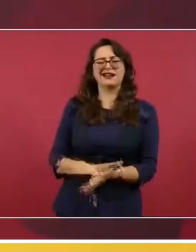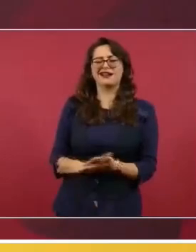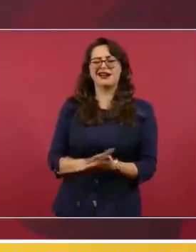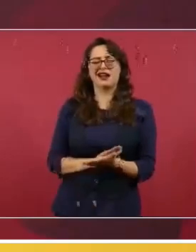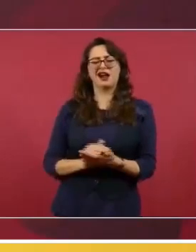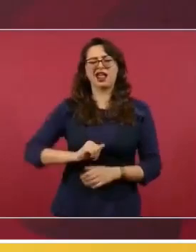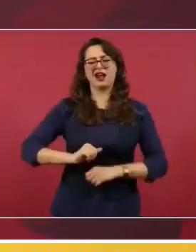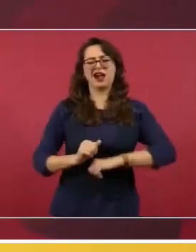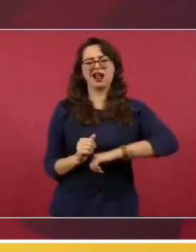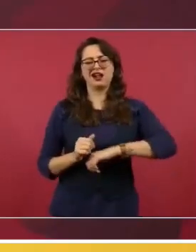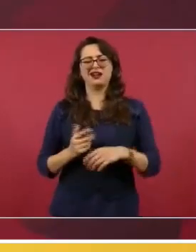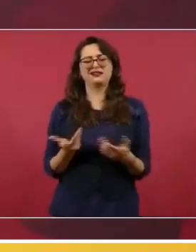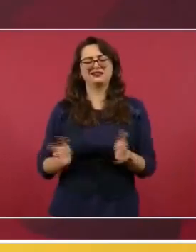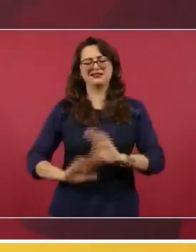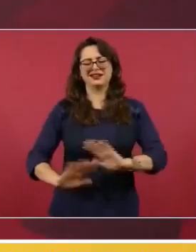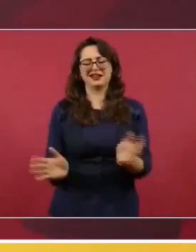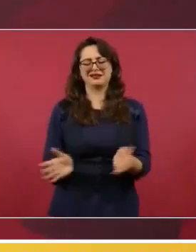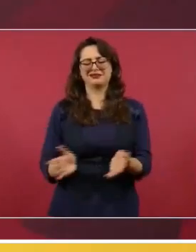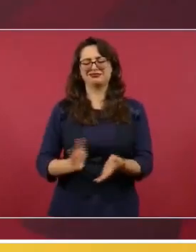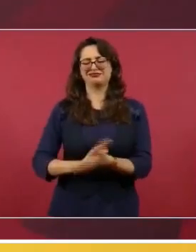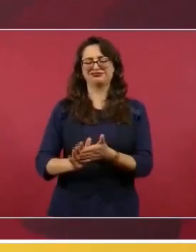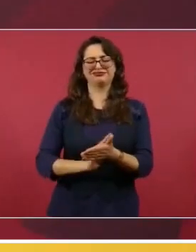miren las cosas que da la vida.